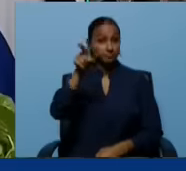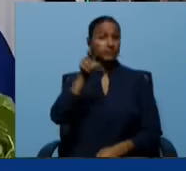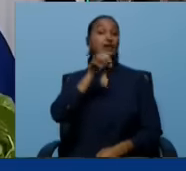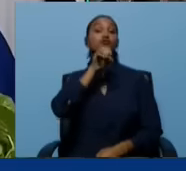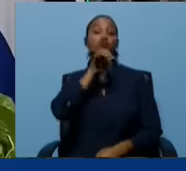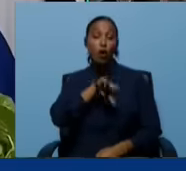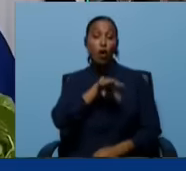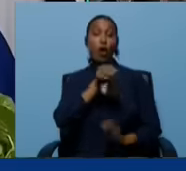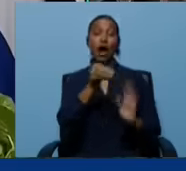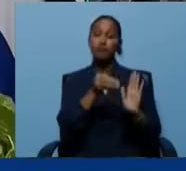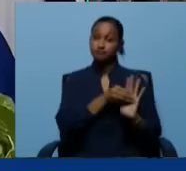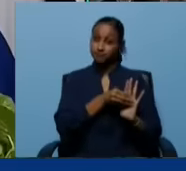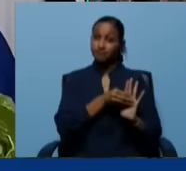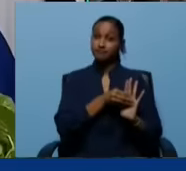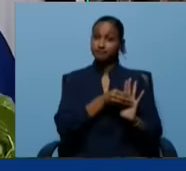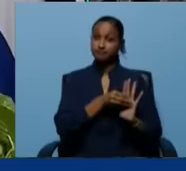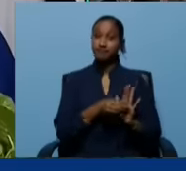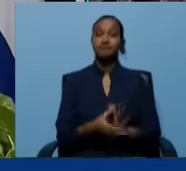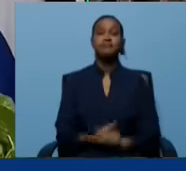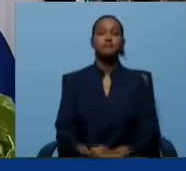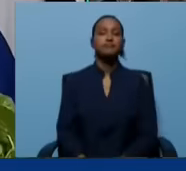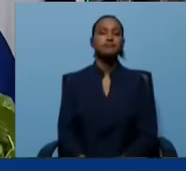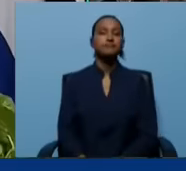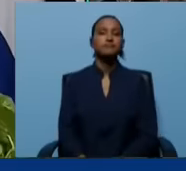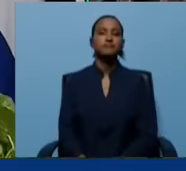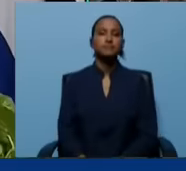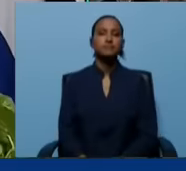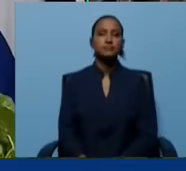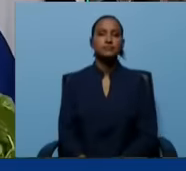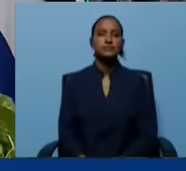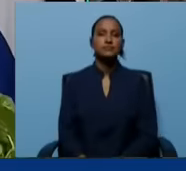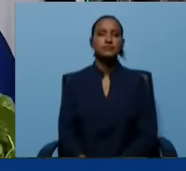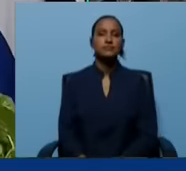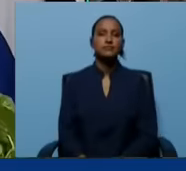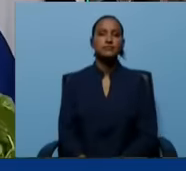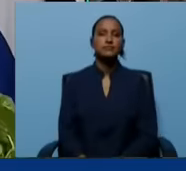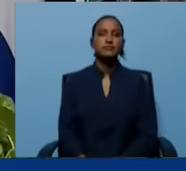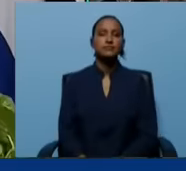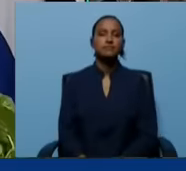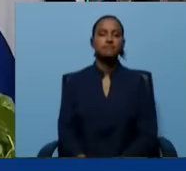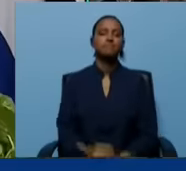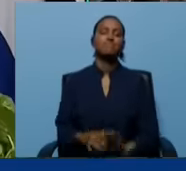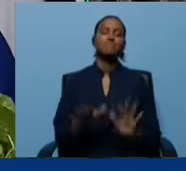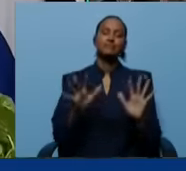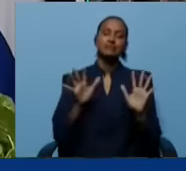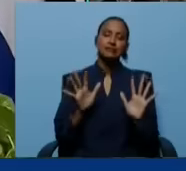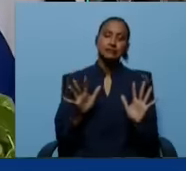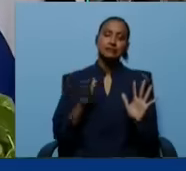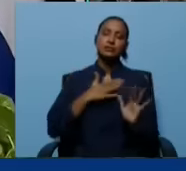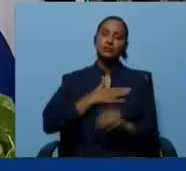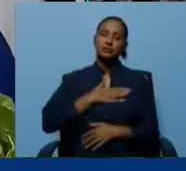a pesar de tantos crímenes, de tanta brutalidad,